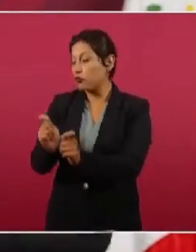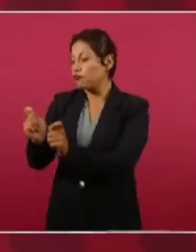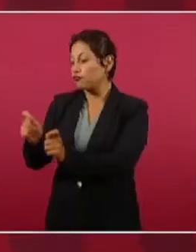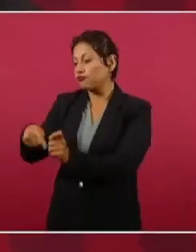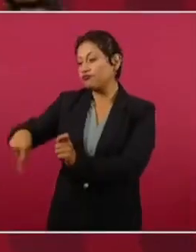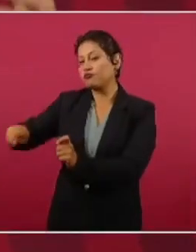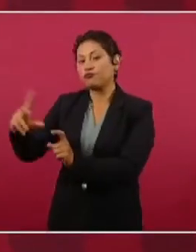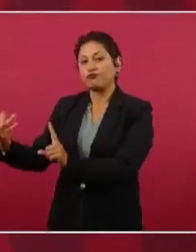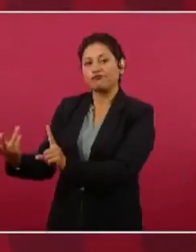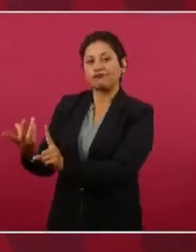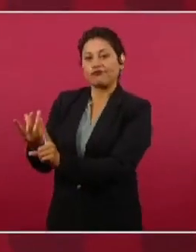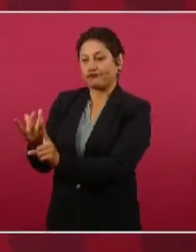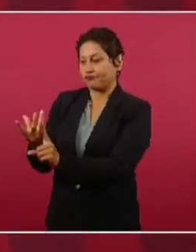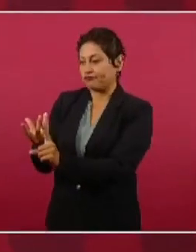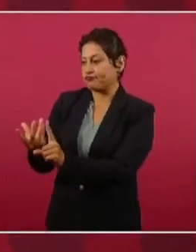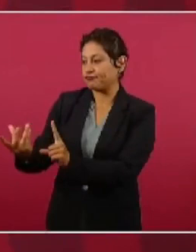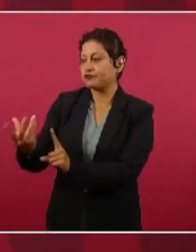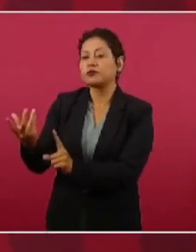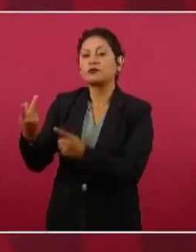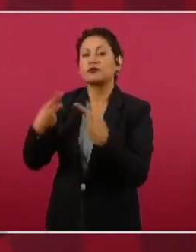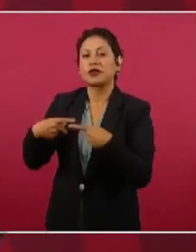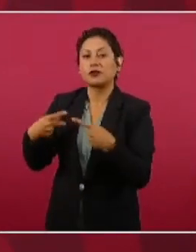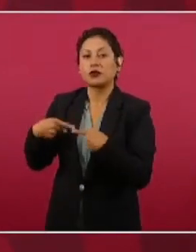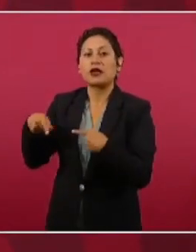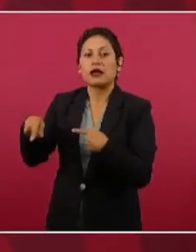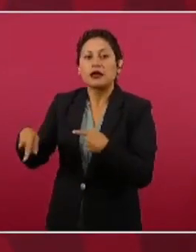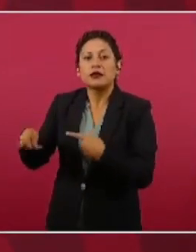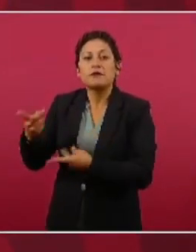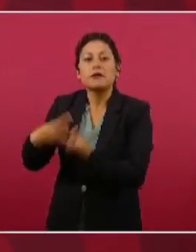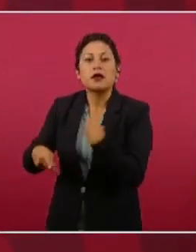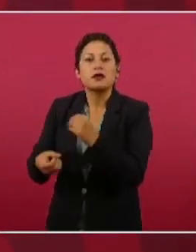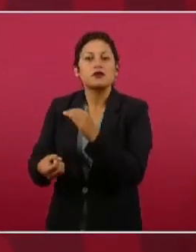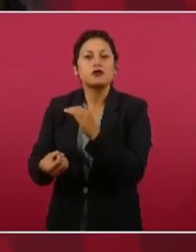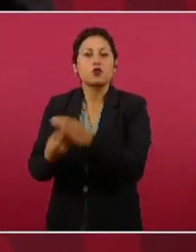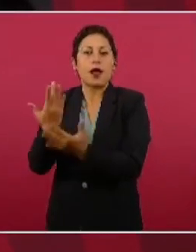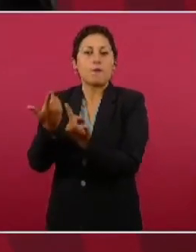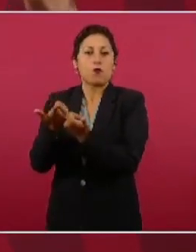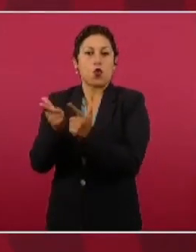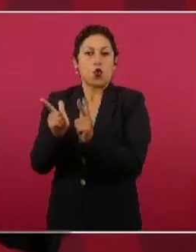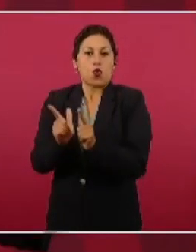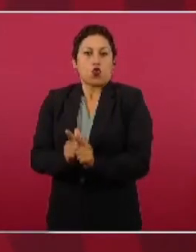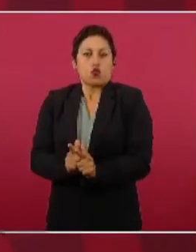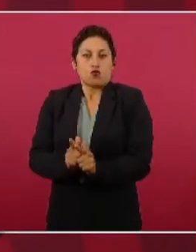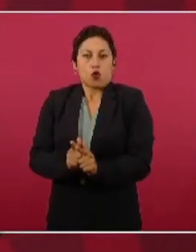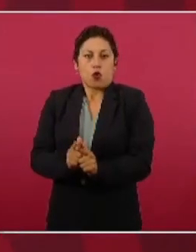Y se conformó una nueva oligarquía en México, porque pensó